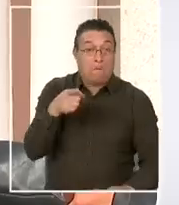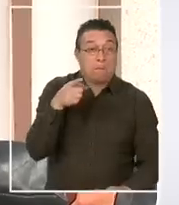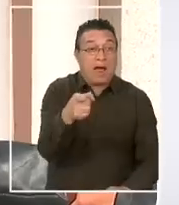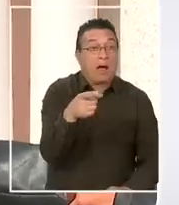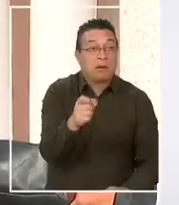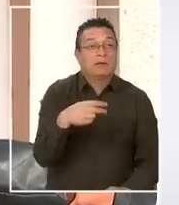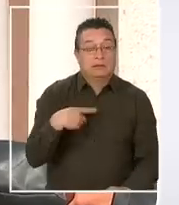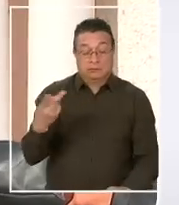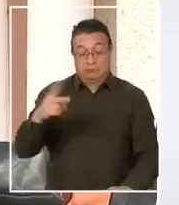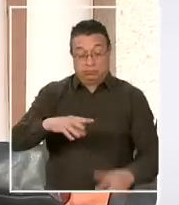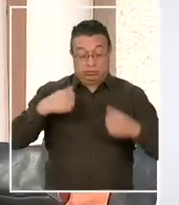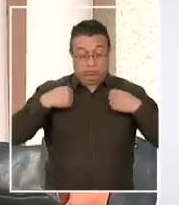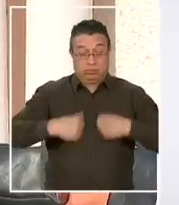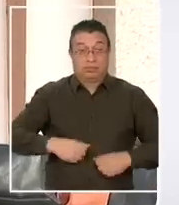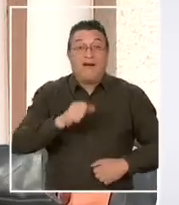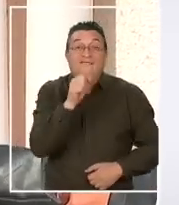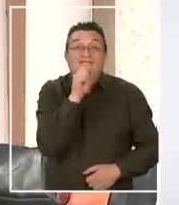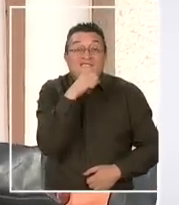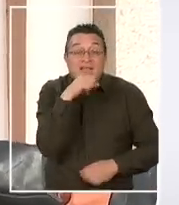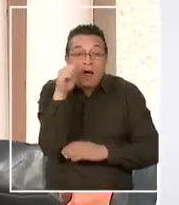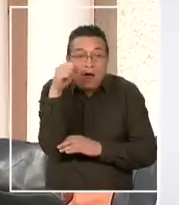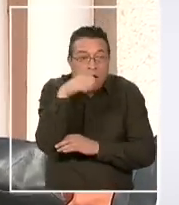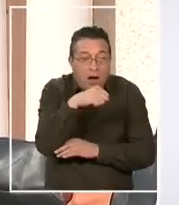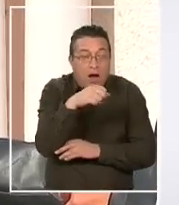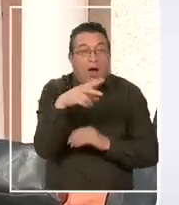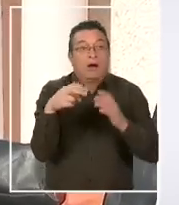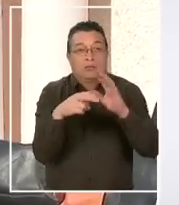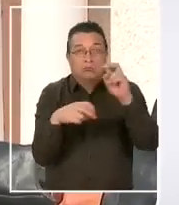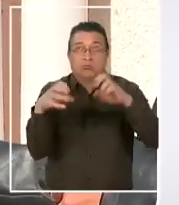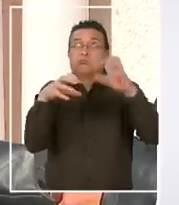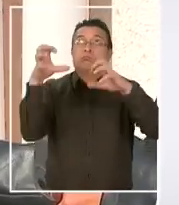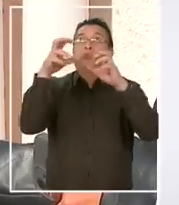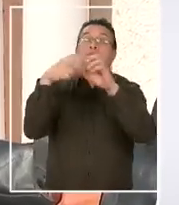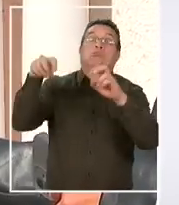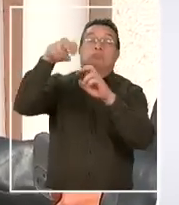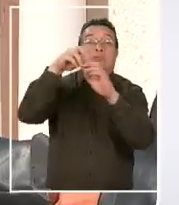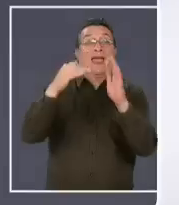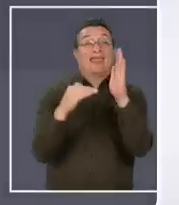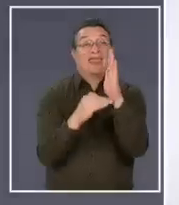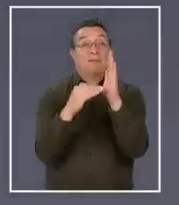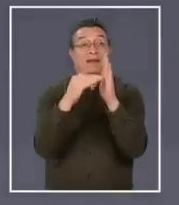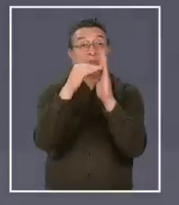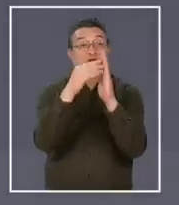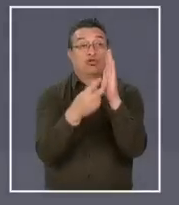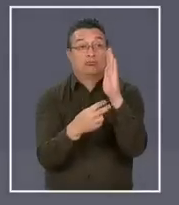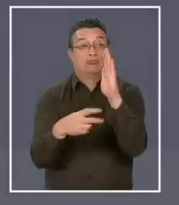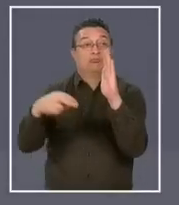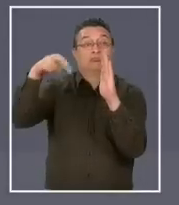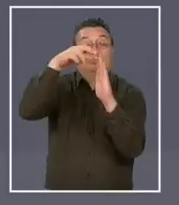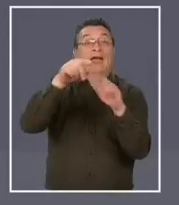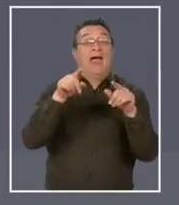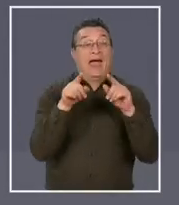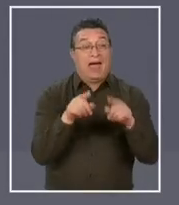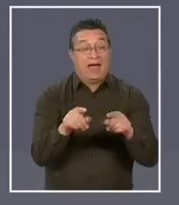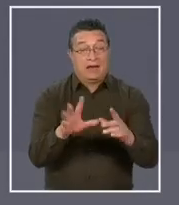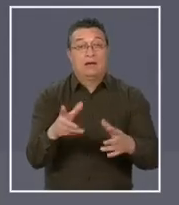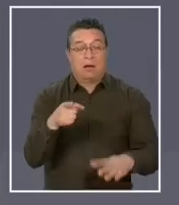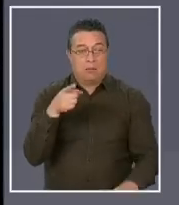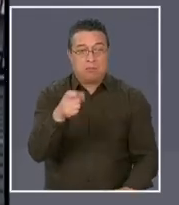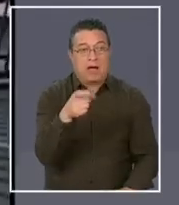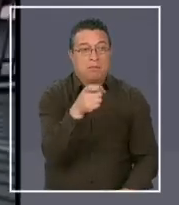departamento. Disfrazado de viejita, y se encaramó a un departamento por el balcón, y ahí creo que